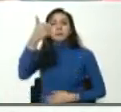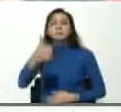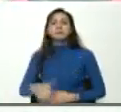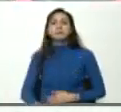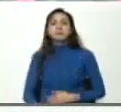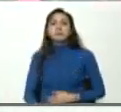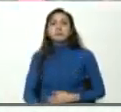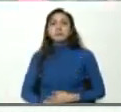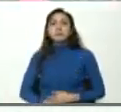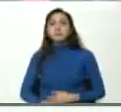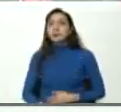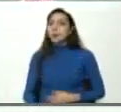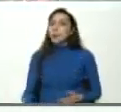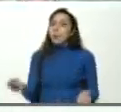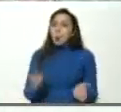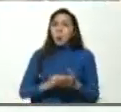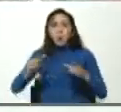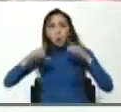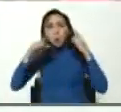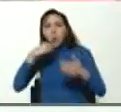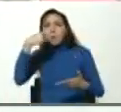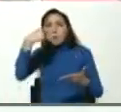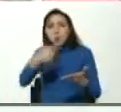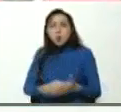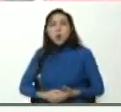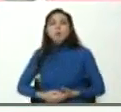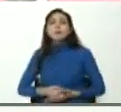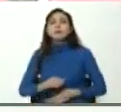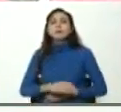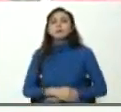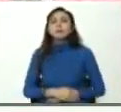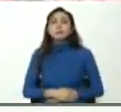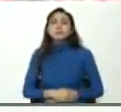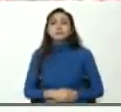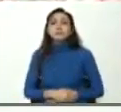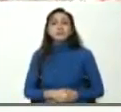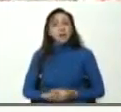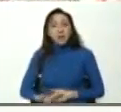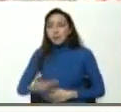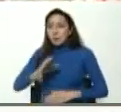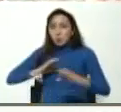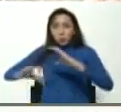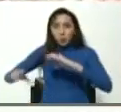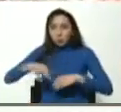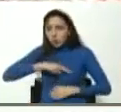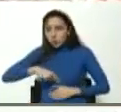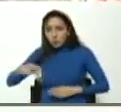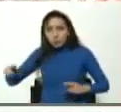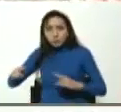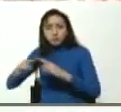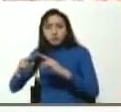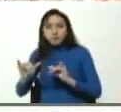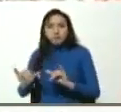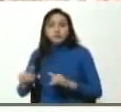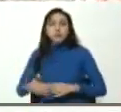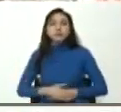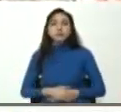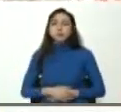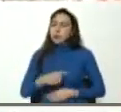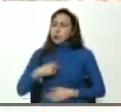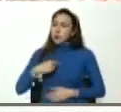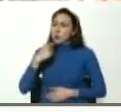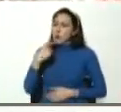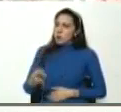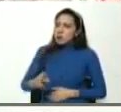el re fundó el estado y le dio el nombre de la guaira fue una conversación que tuvimos yo le dije